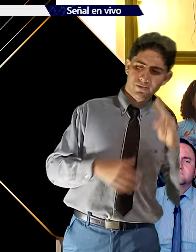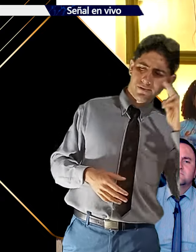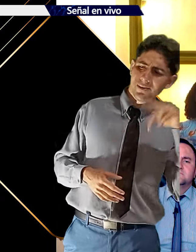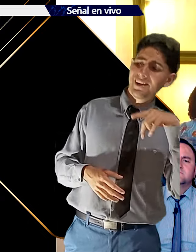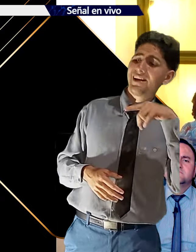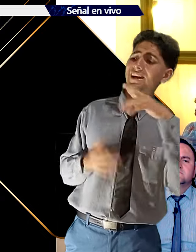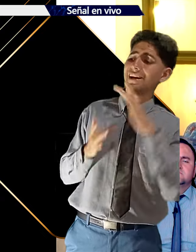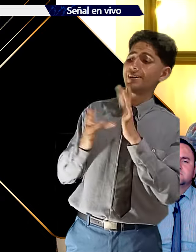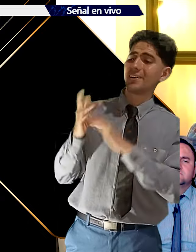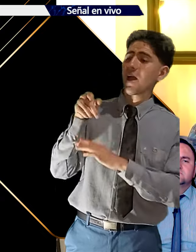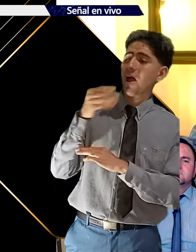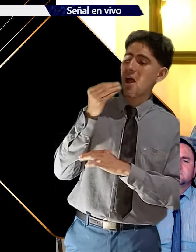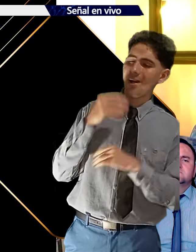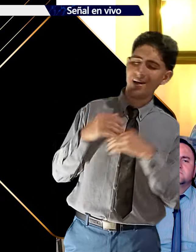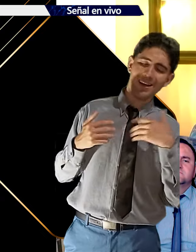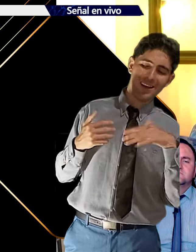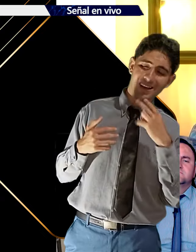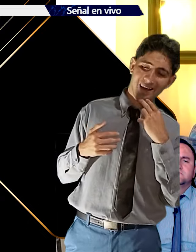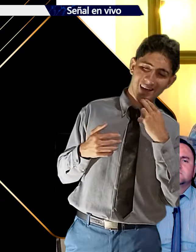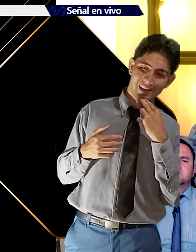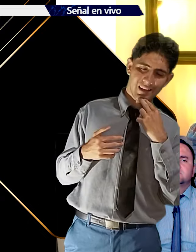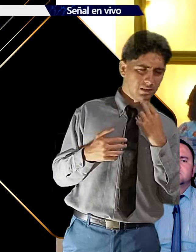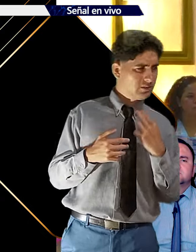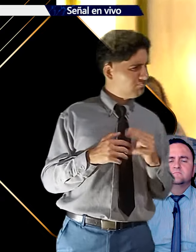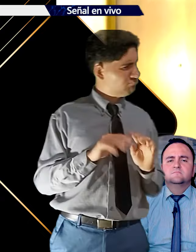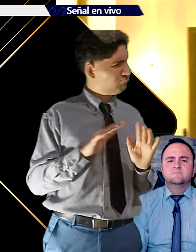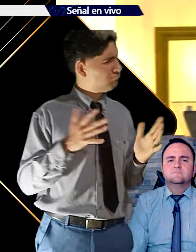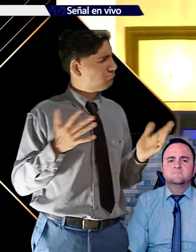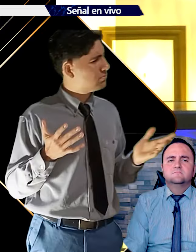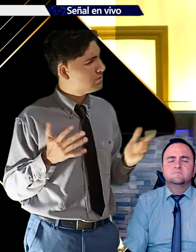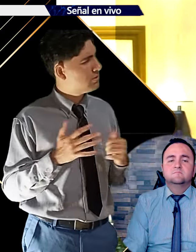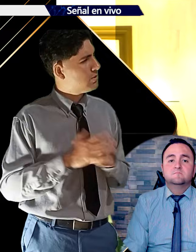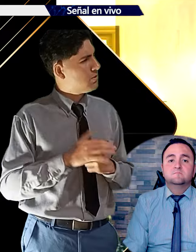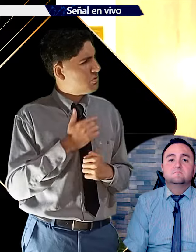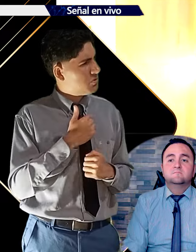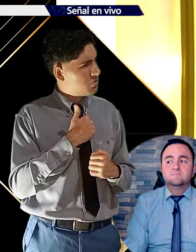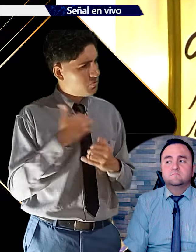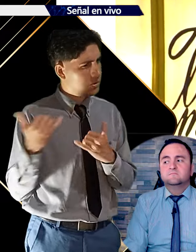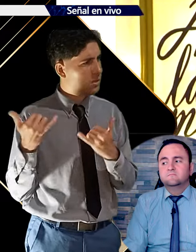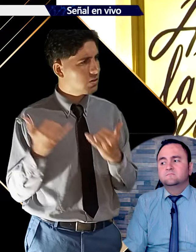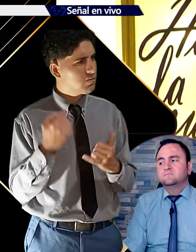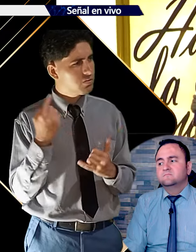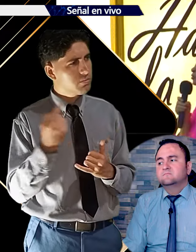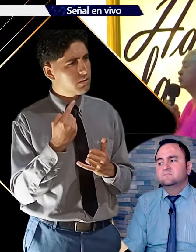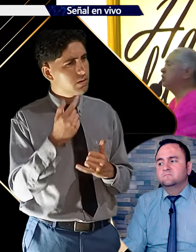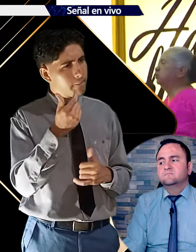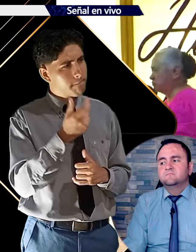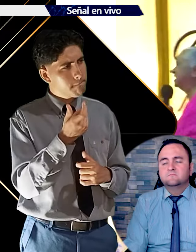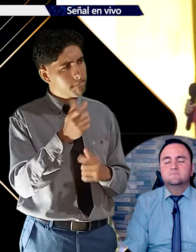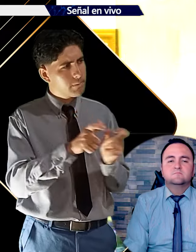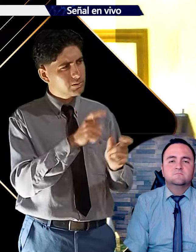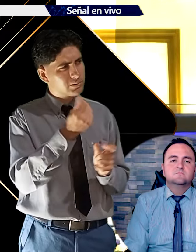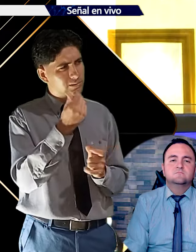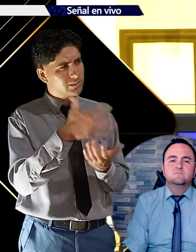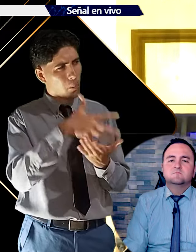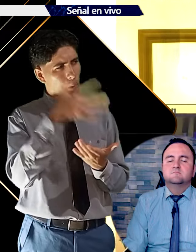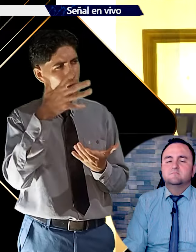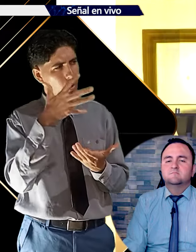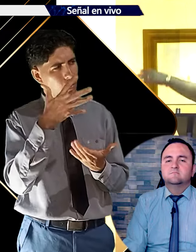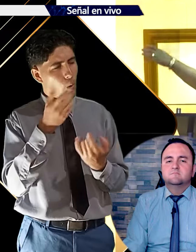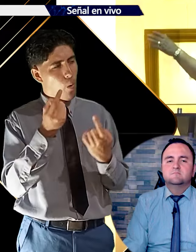¿y este con quién está comiendo? Y el Señor tan bello se queda mirando y le dijo, ¿y a ustedes quién les ha dicho que yo he venido a los sanos? Yo vine a los